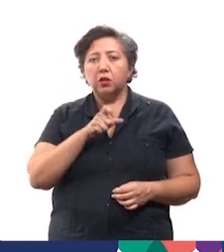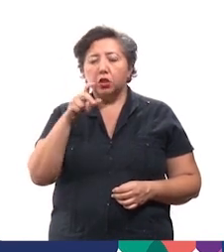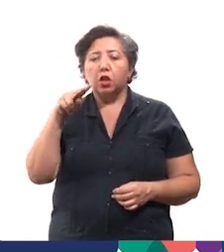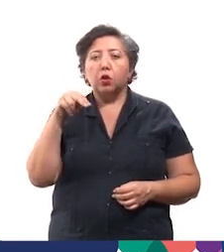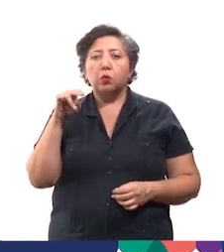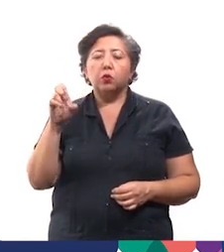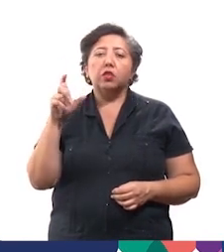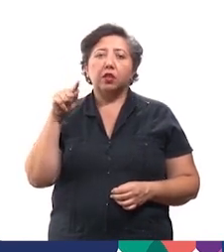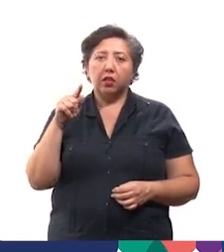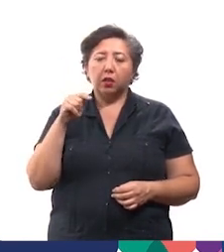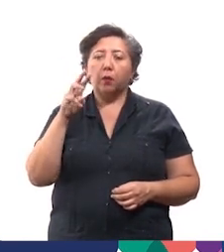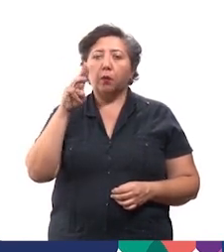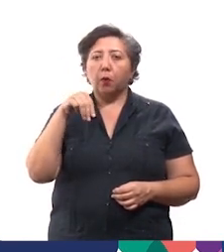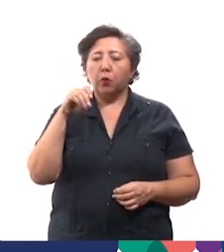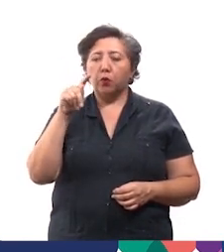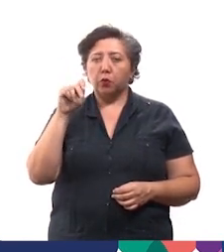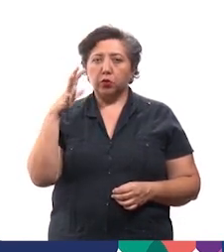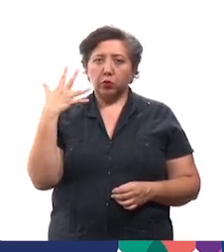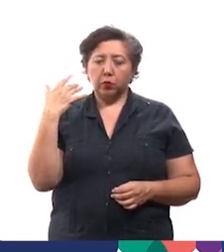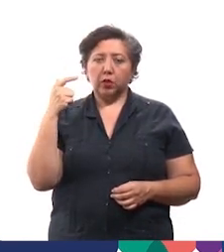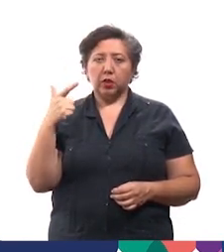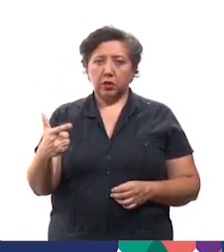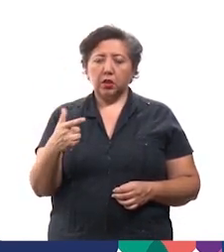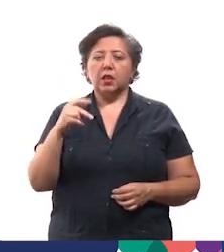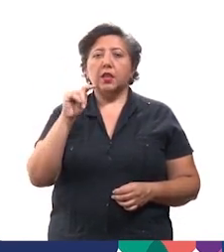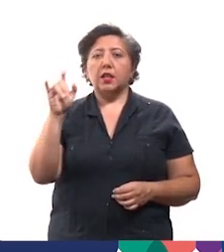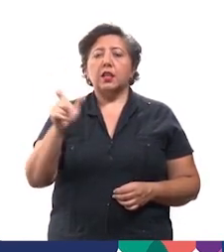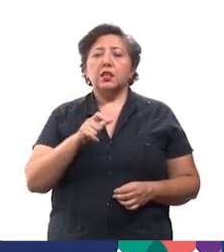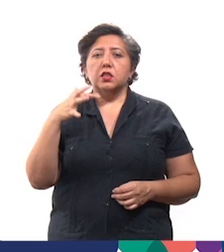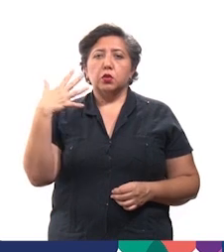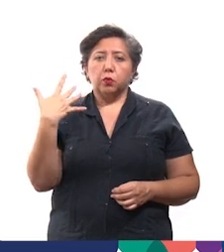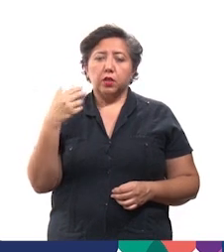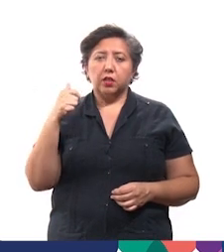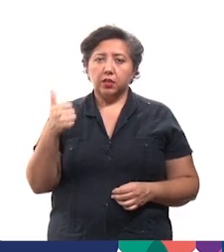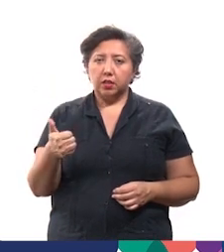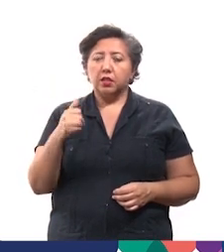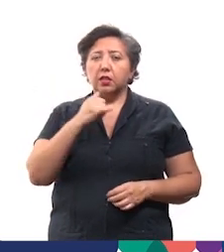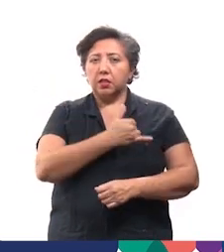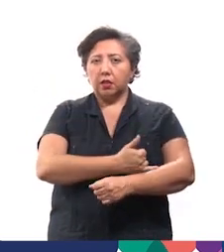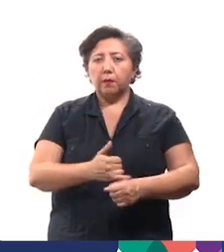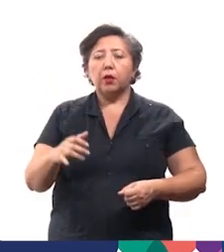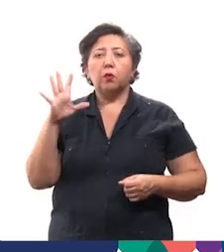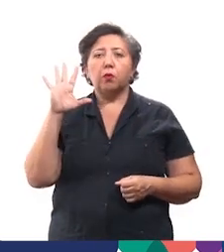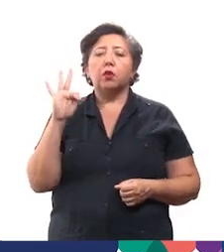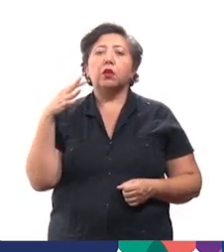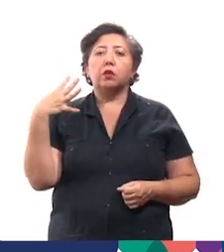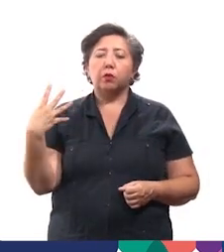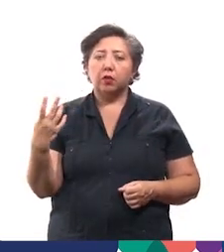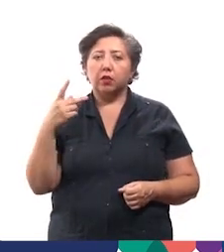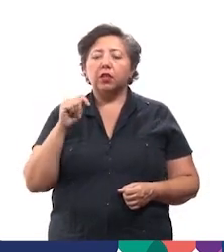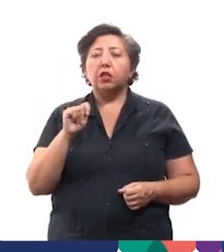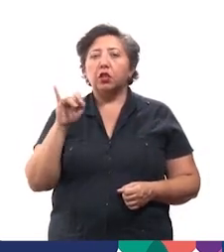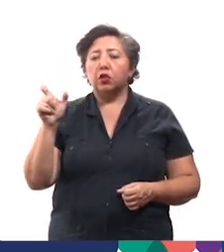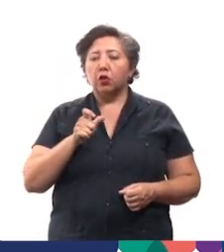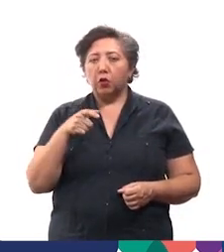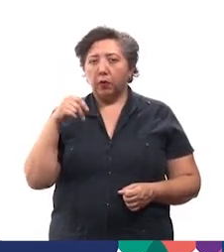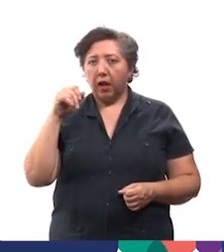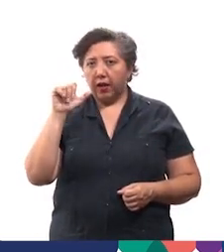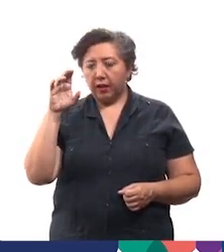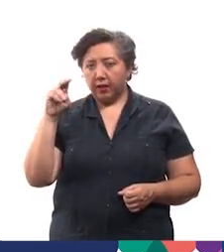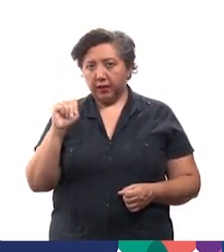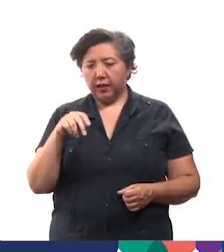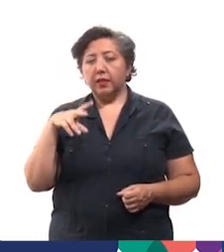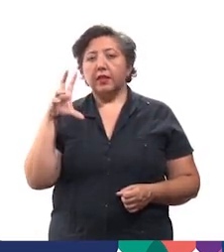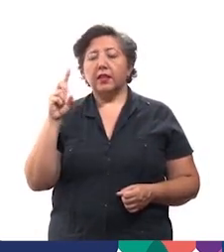70, Motul 57, Tecash 56, Izamal 44, Tixcocop 38,